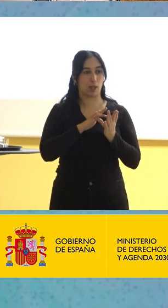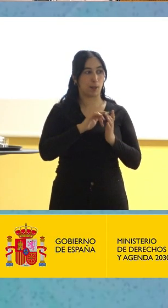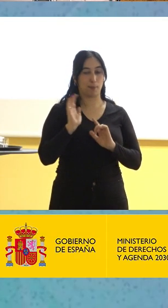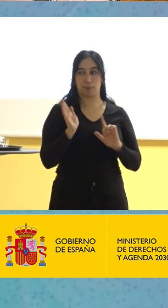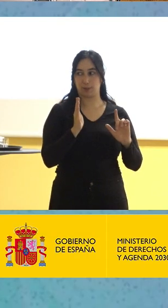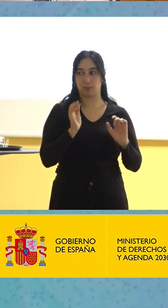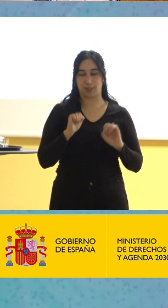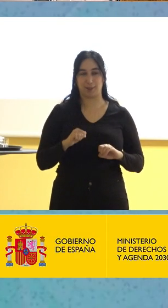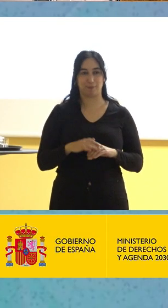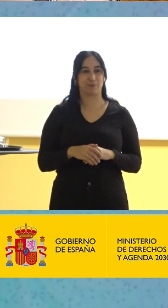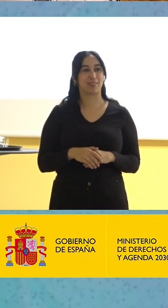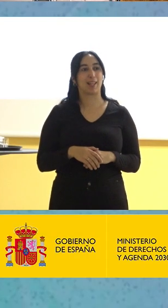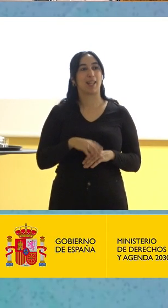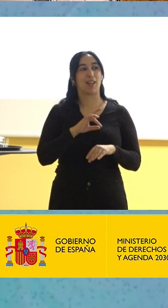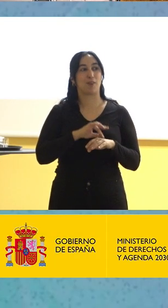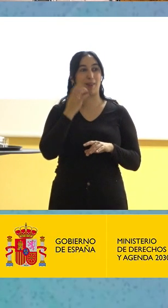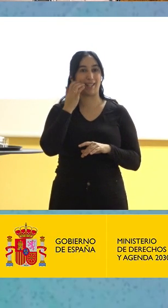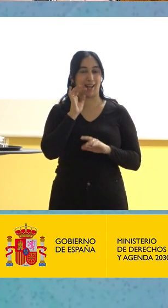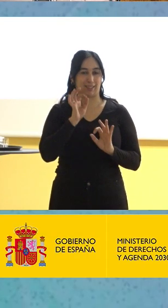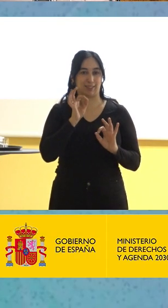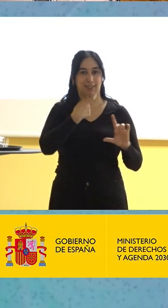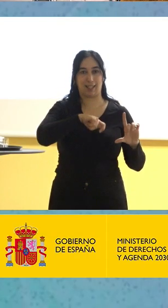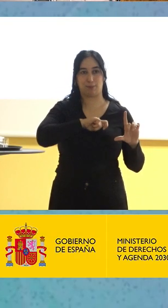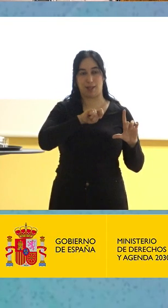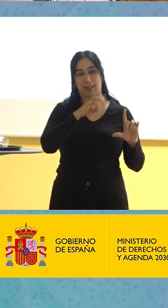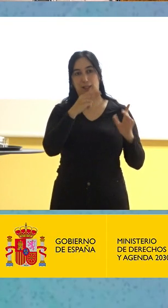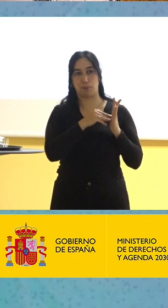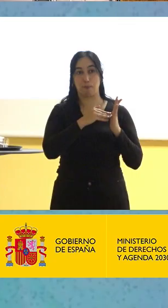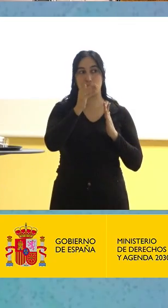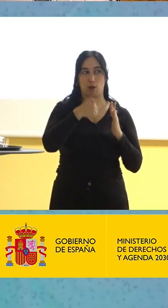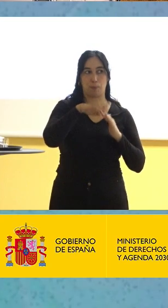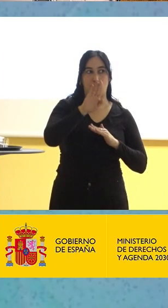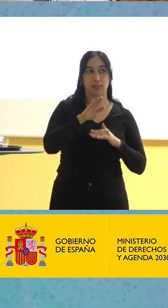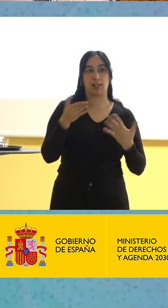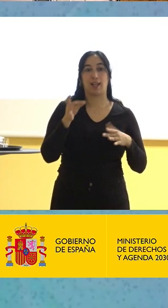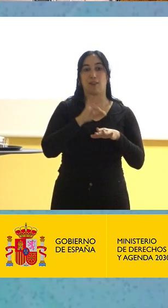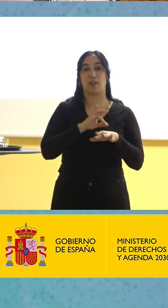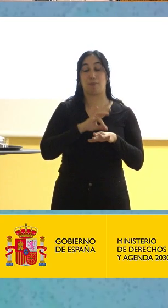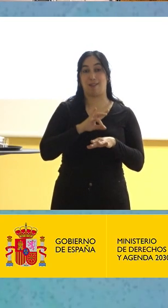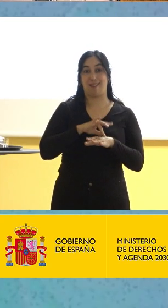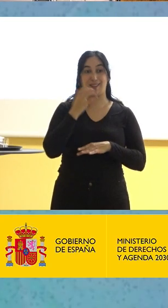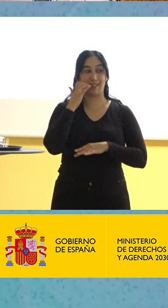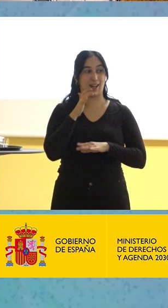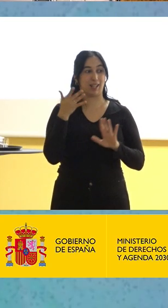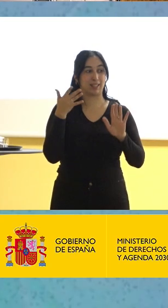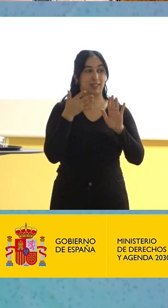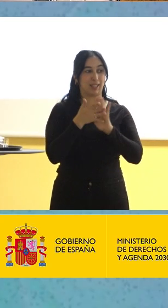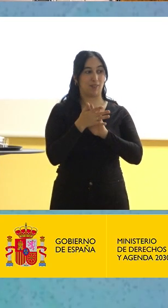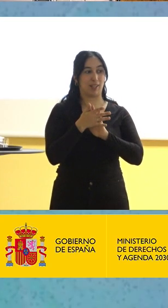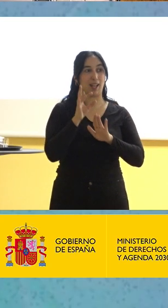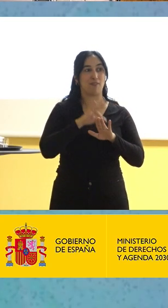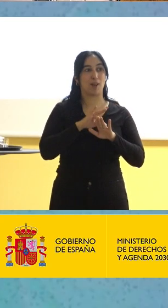vale. con enfermedades raras en España. Y bueno, pues las enfermedades raras, ¿no? Son enfermedades